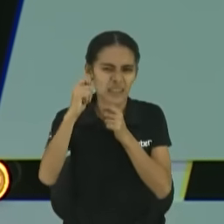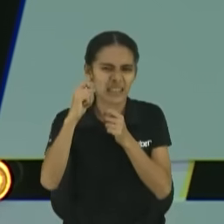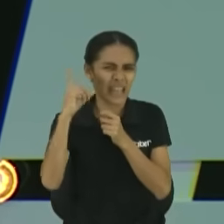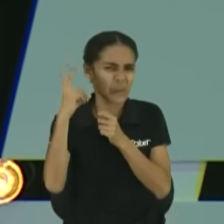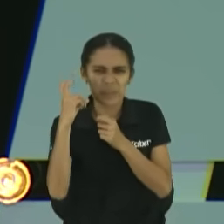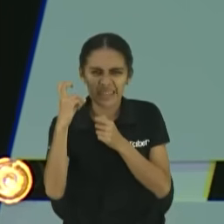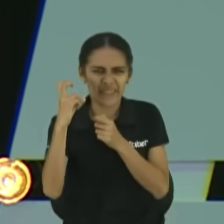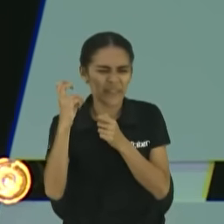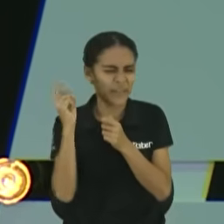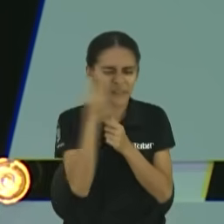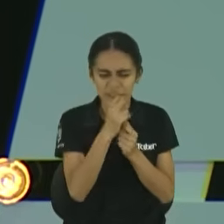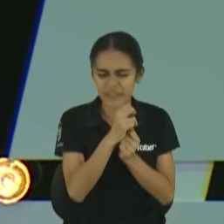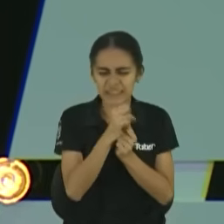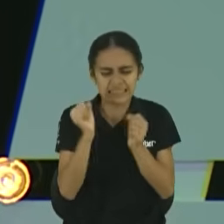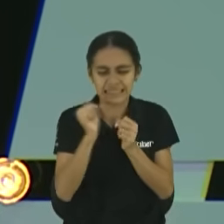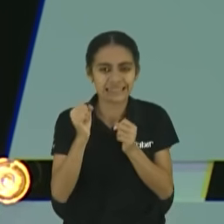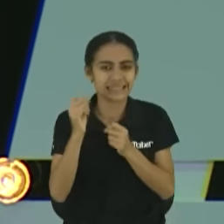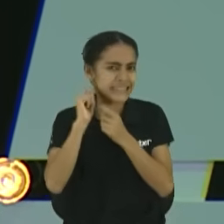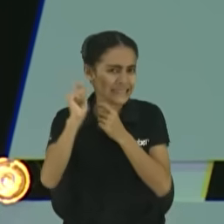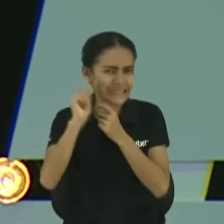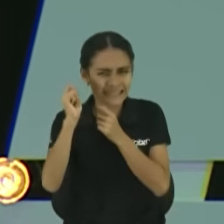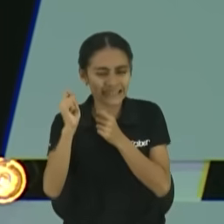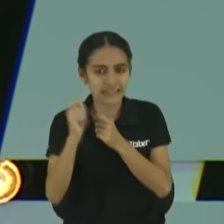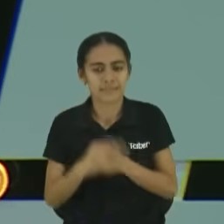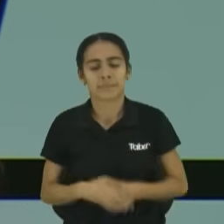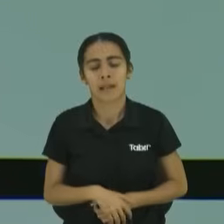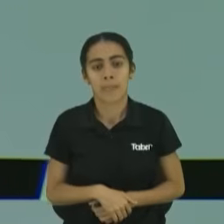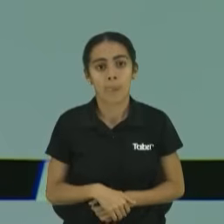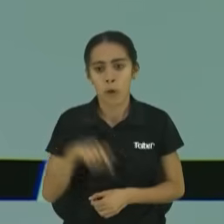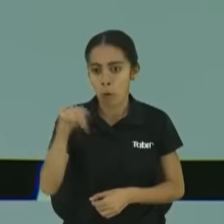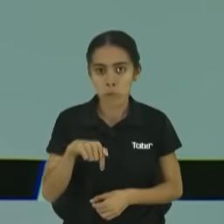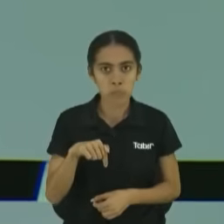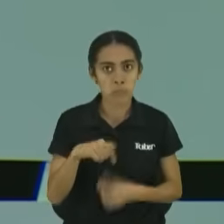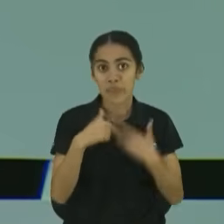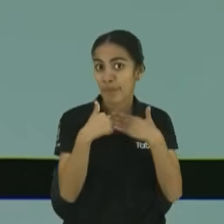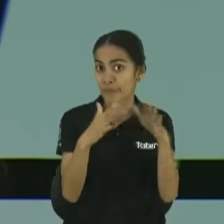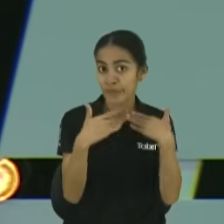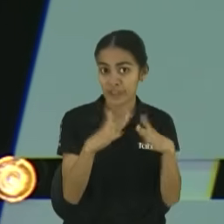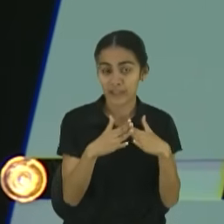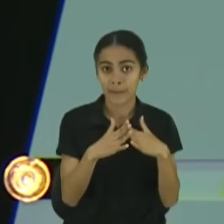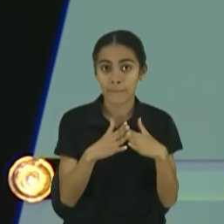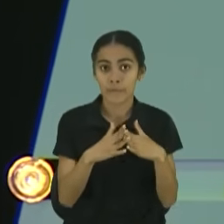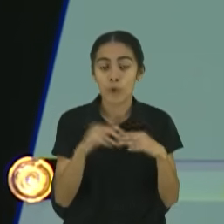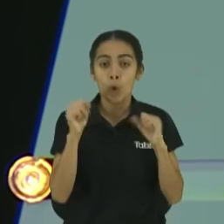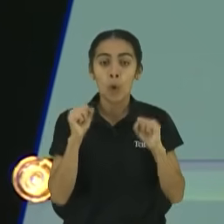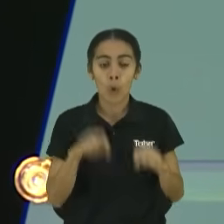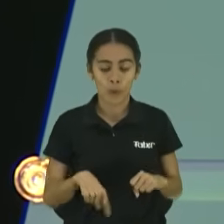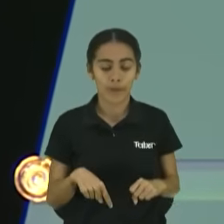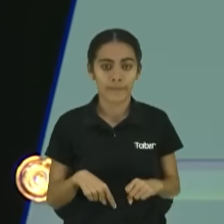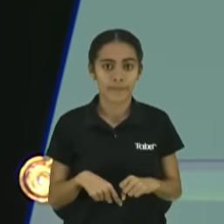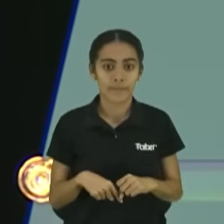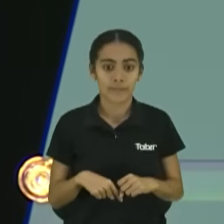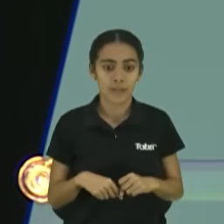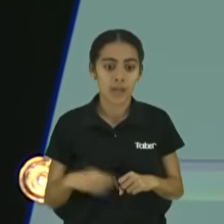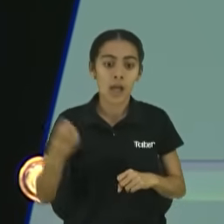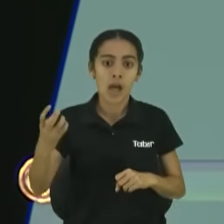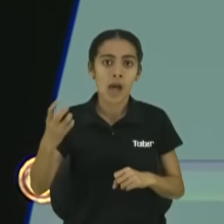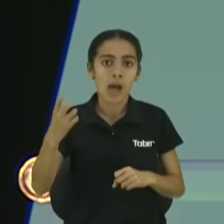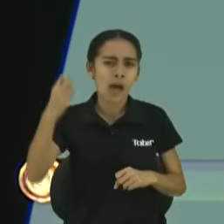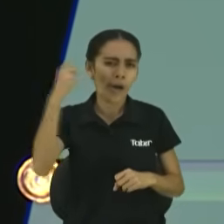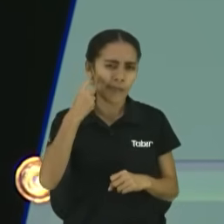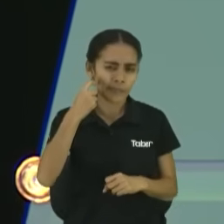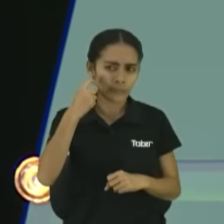A tancar, ¿no? A parar las. Eso fueran. Hoy no. Hoy le ponen un aparato,